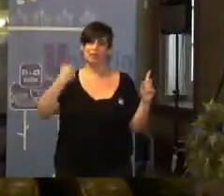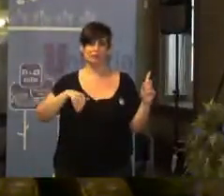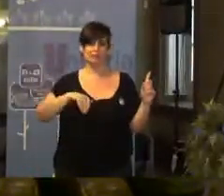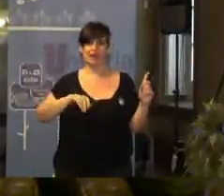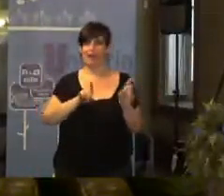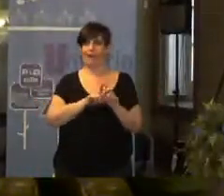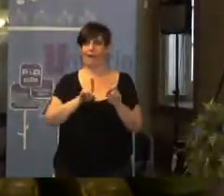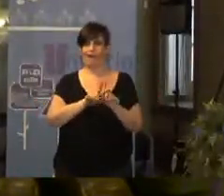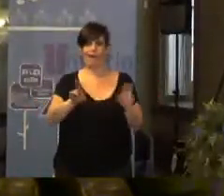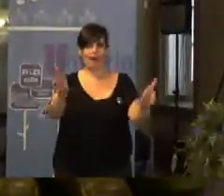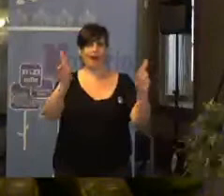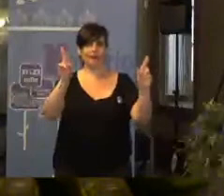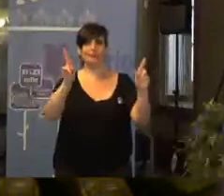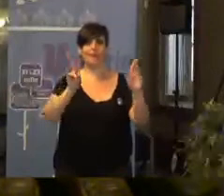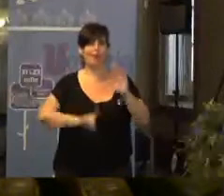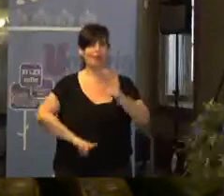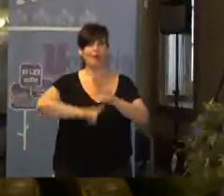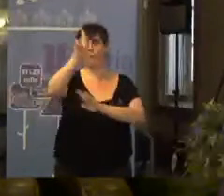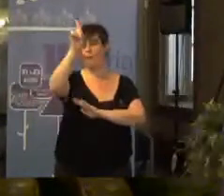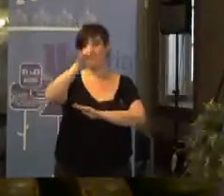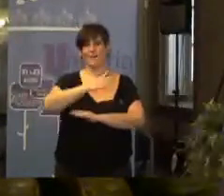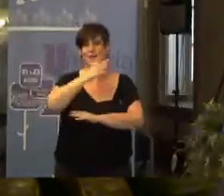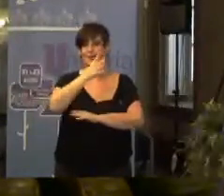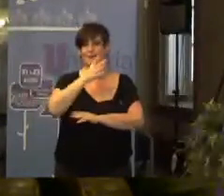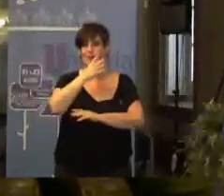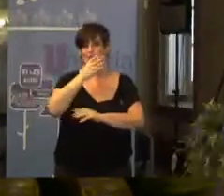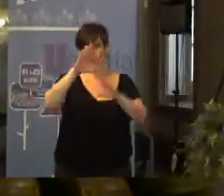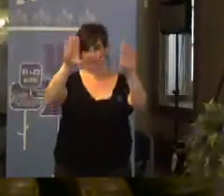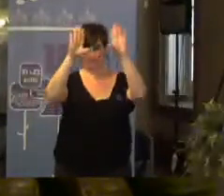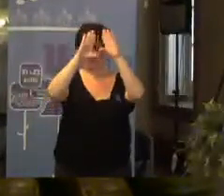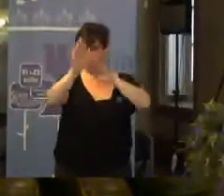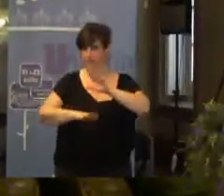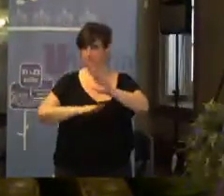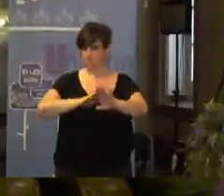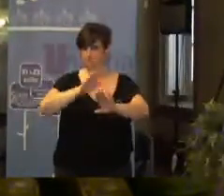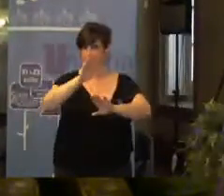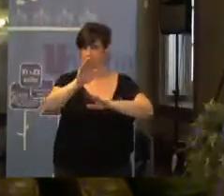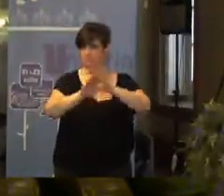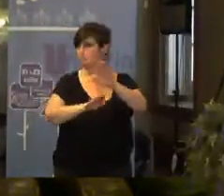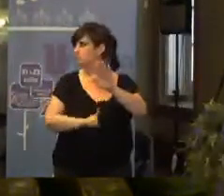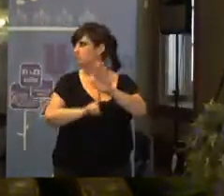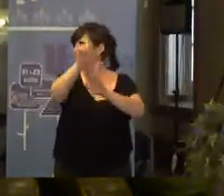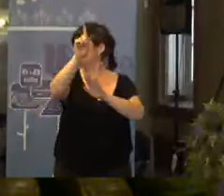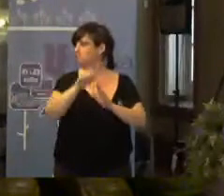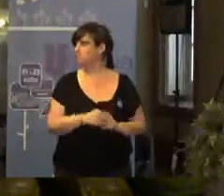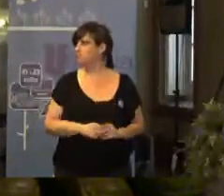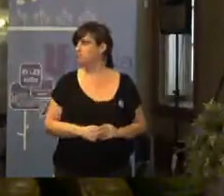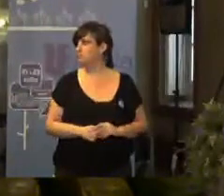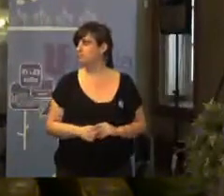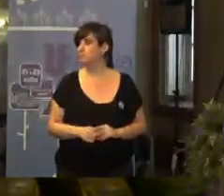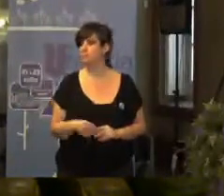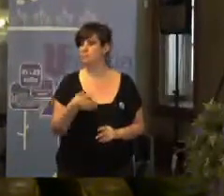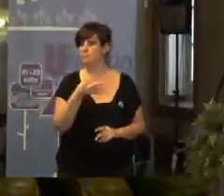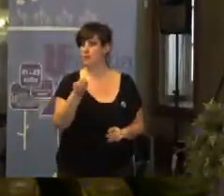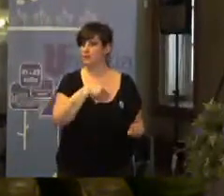realmente ao ver que o feminismo conseguía dar uns pasos, conseguía unirse e que niso, pois, no Estado español